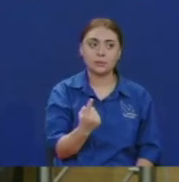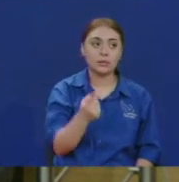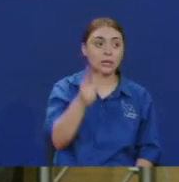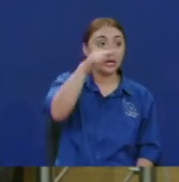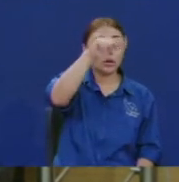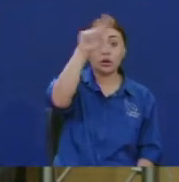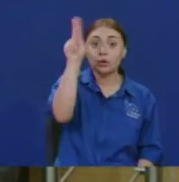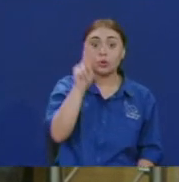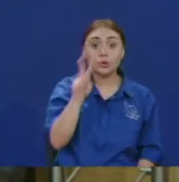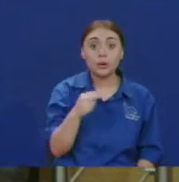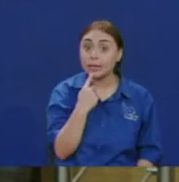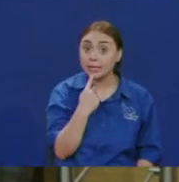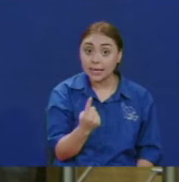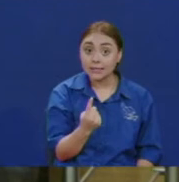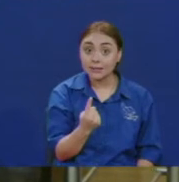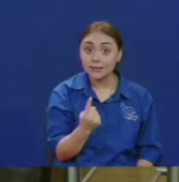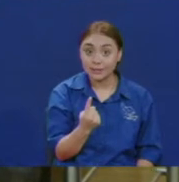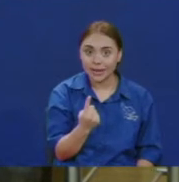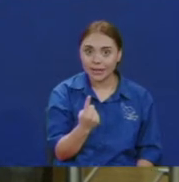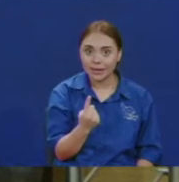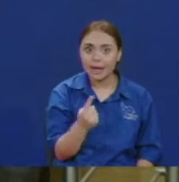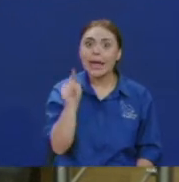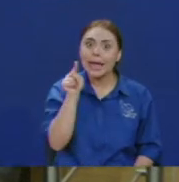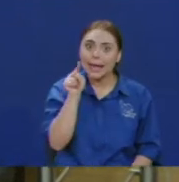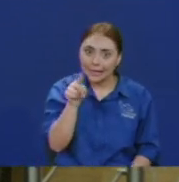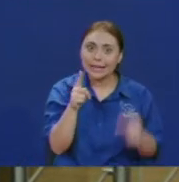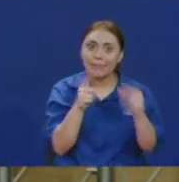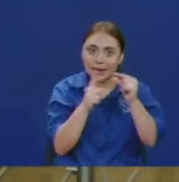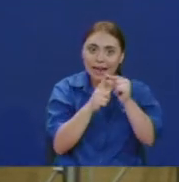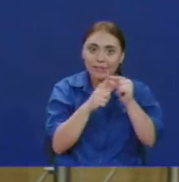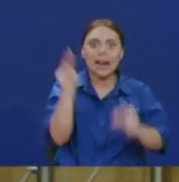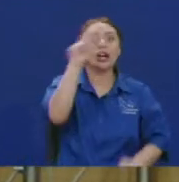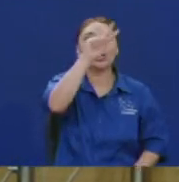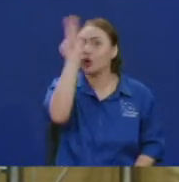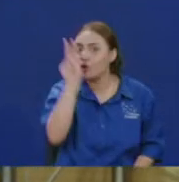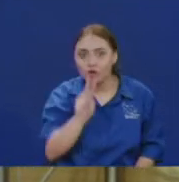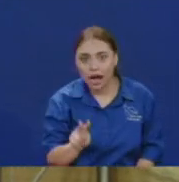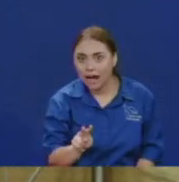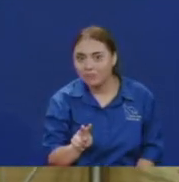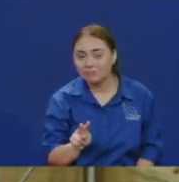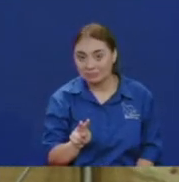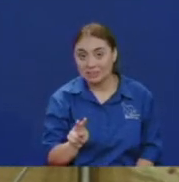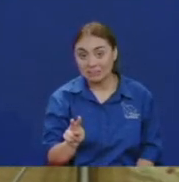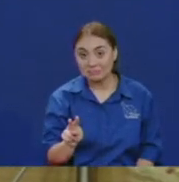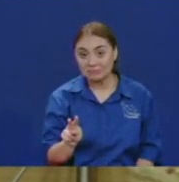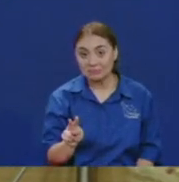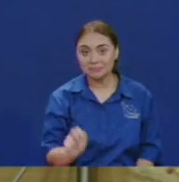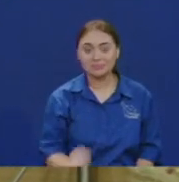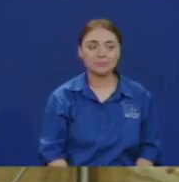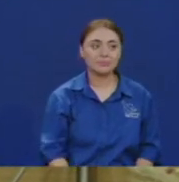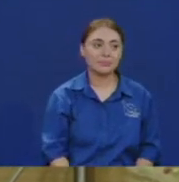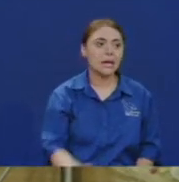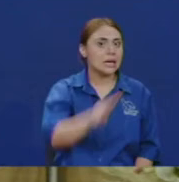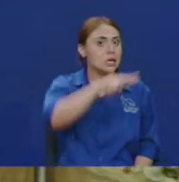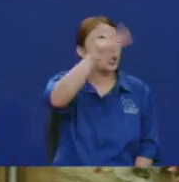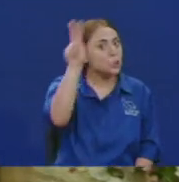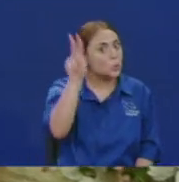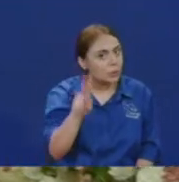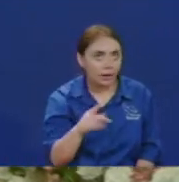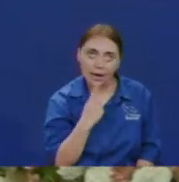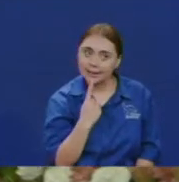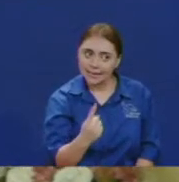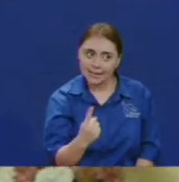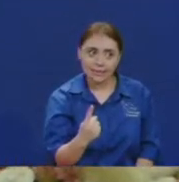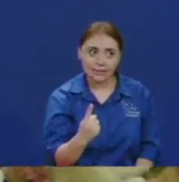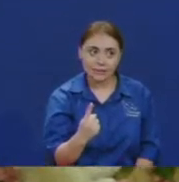Nunca digas, aparece en la Biblia. Si la Biblia dice nunca digas, es que nos está diciendo, mira, estás hablando mal. Nunca digas,